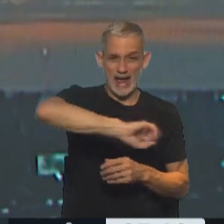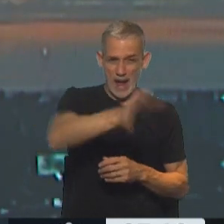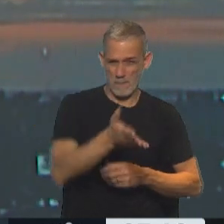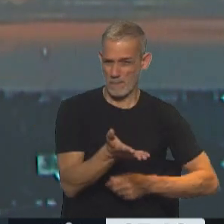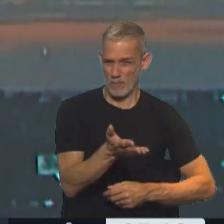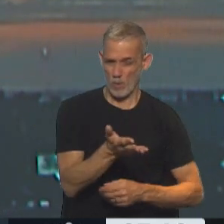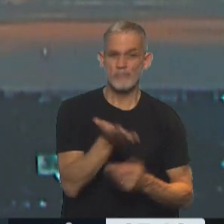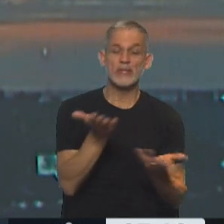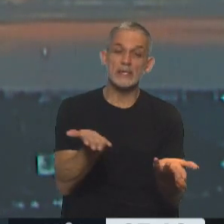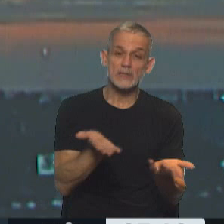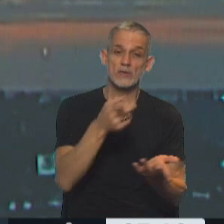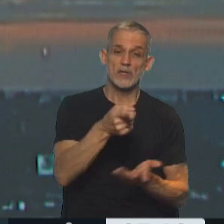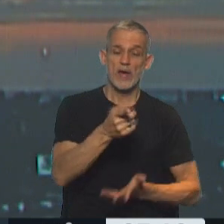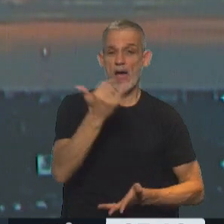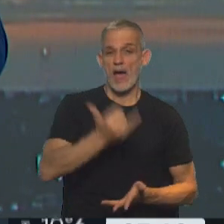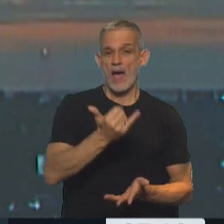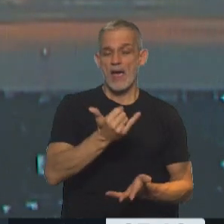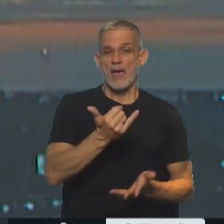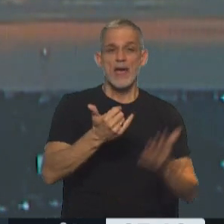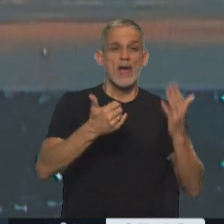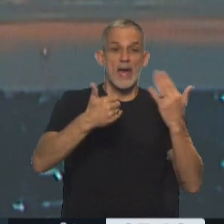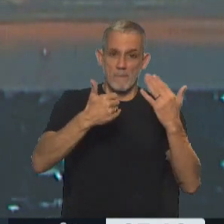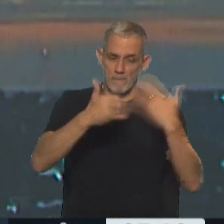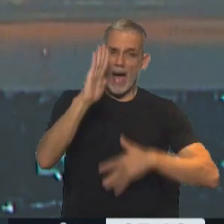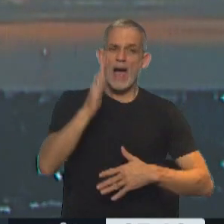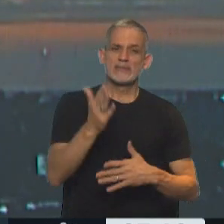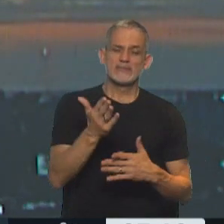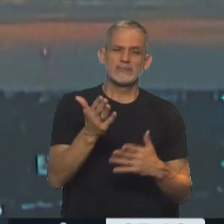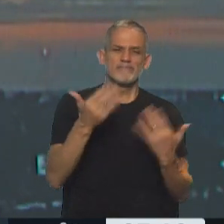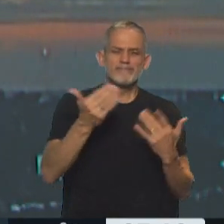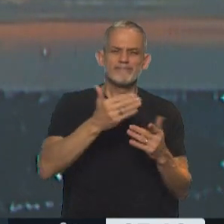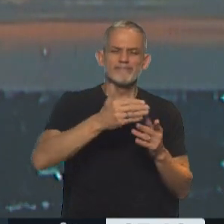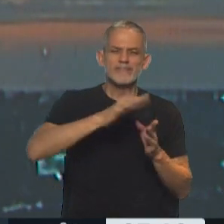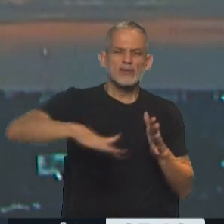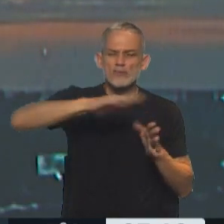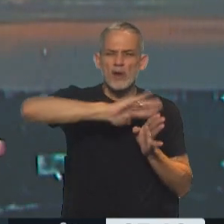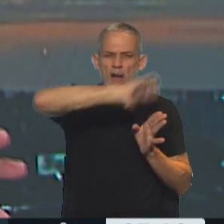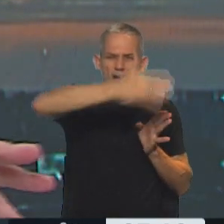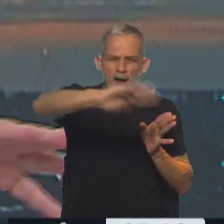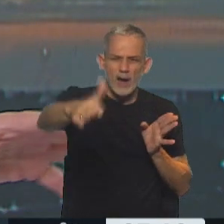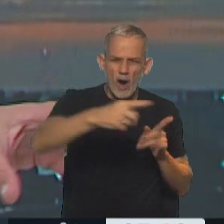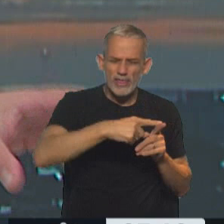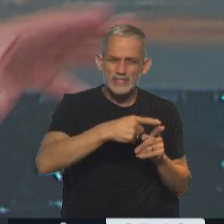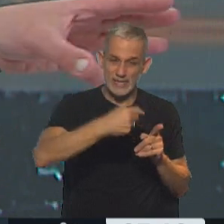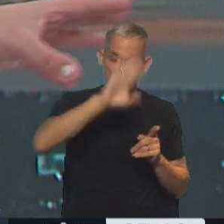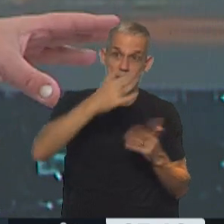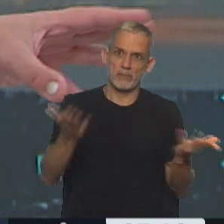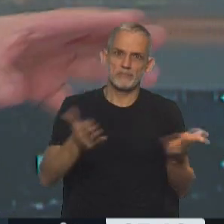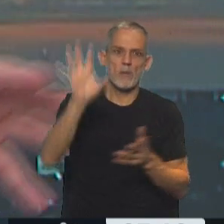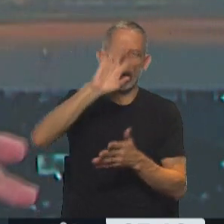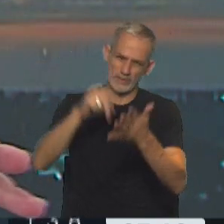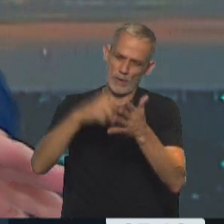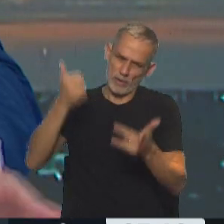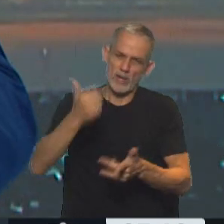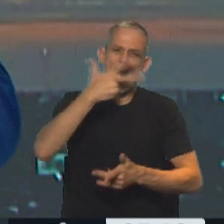decir que si bien tiene una mayor incidencia en zonas cordilleranas, hay hantavirus en prácticamente todo el país, en la provincia de Buenos Aires